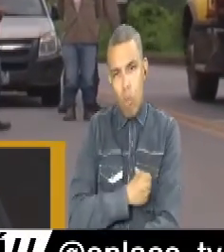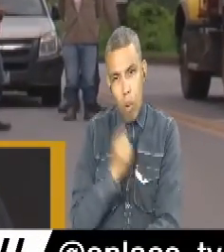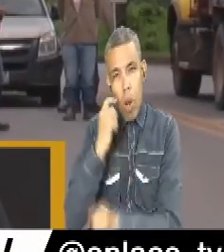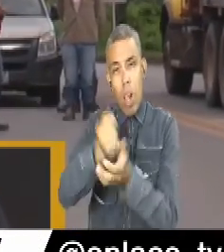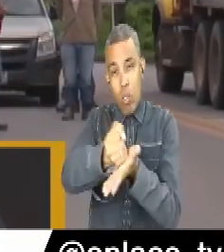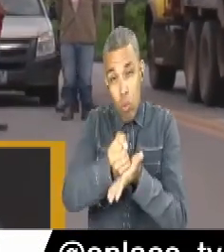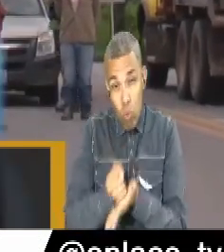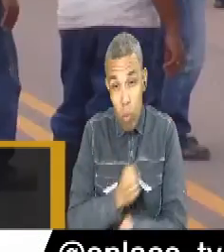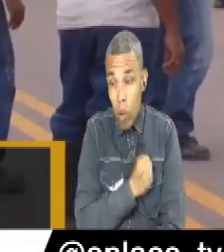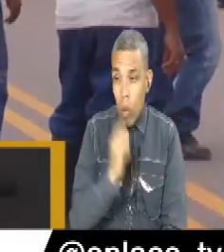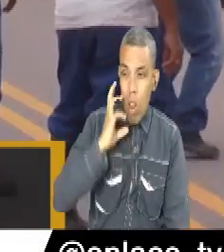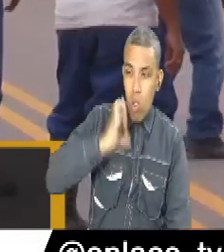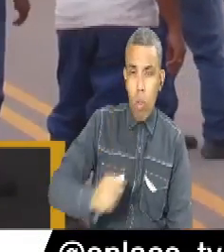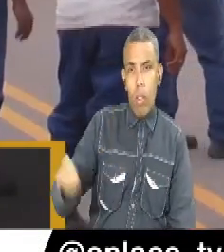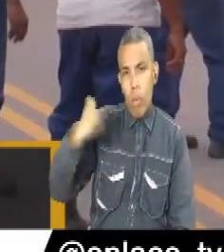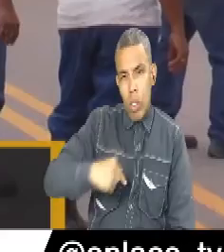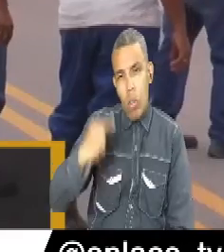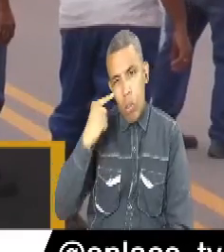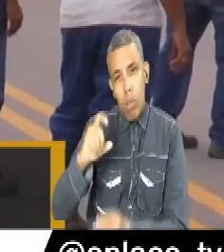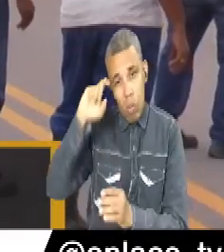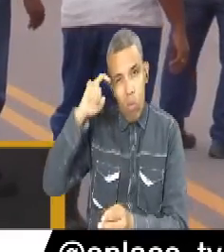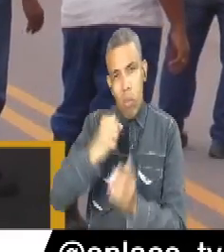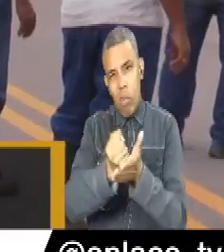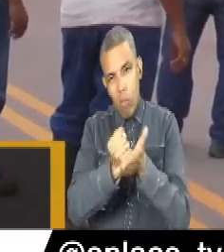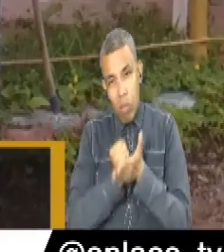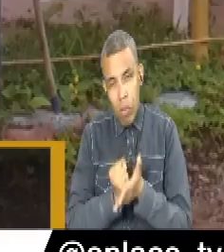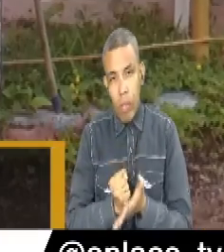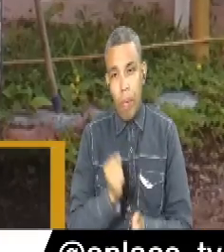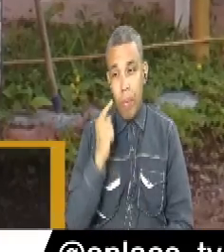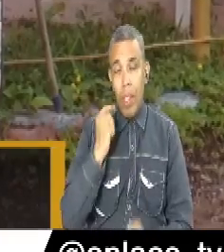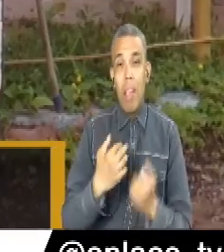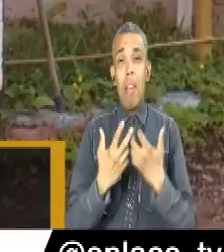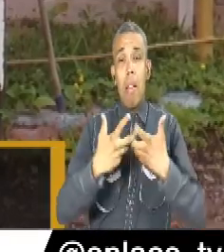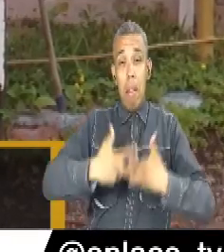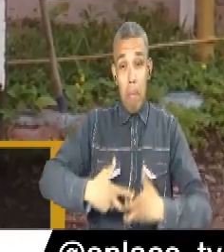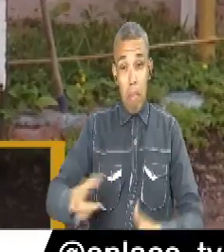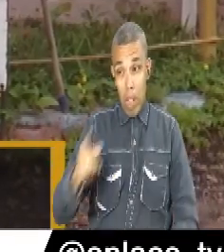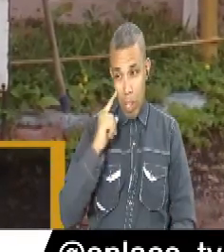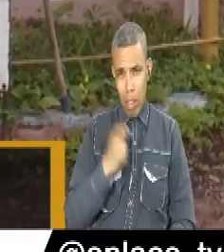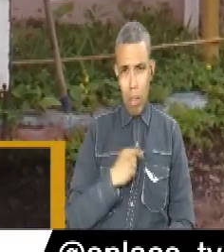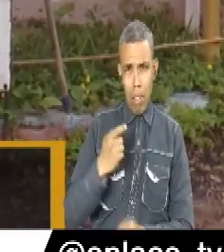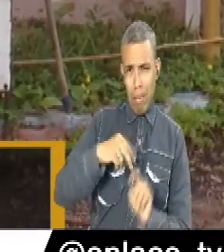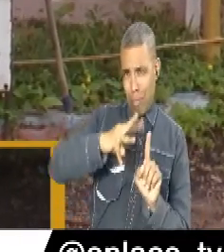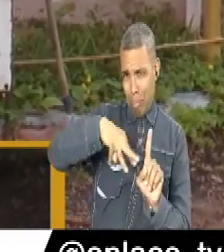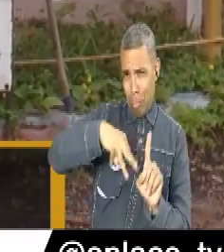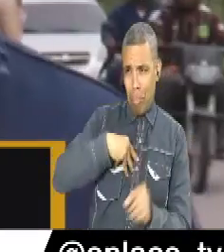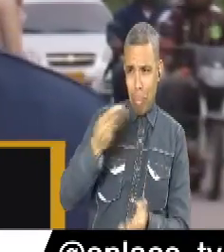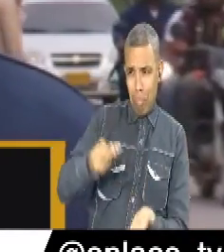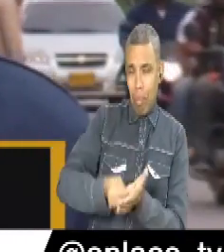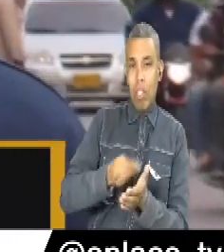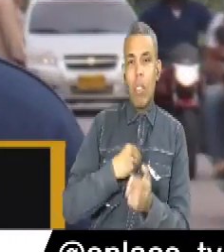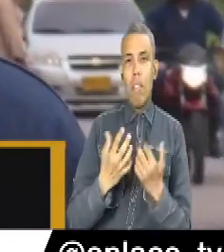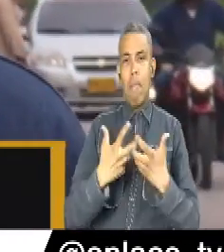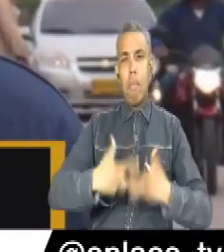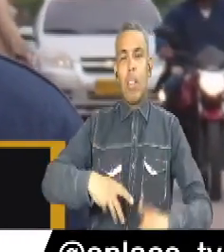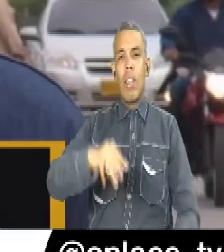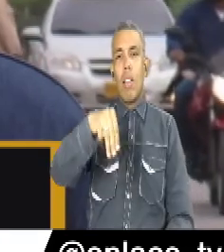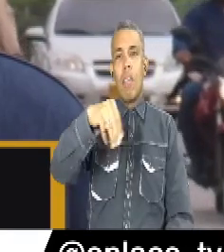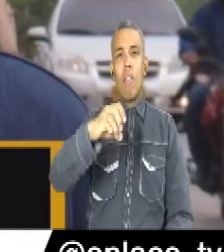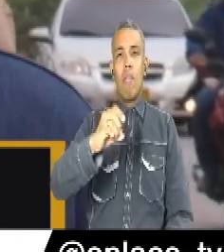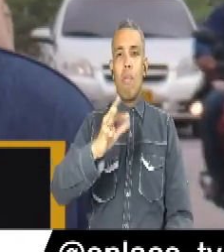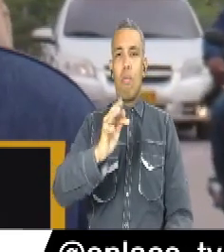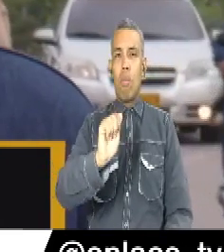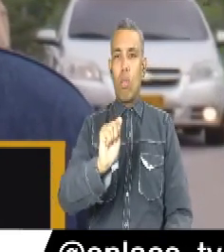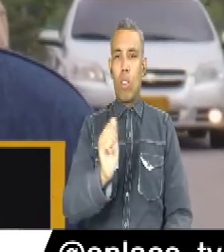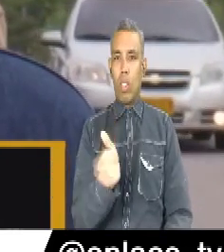que no nos sigan robando. Según Sindispetrol, son 3 meses los que adeuda la firma portuguesa Mota Engil a los trabajadores. Llamado es a